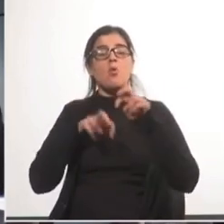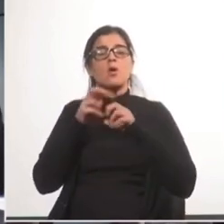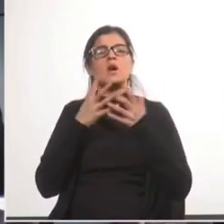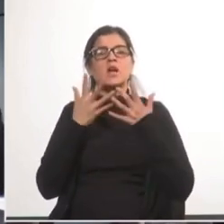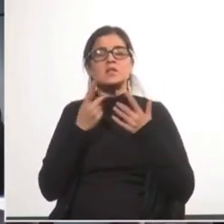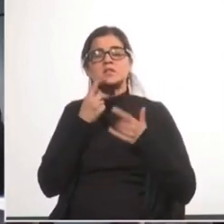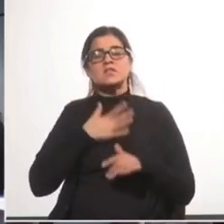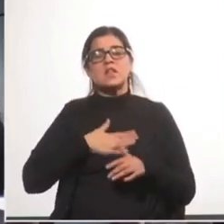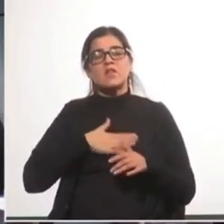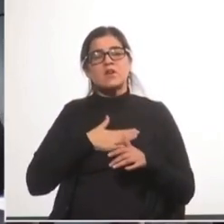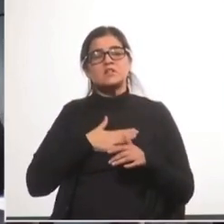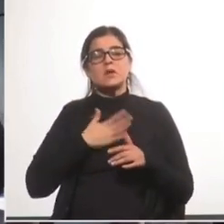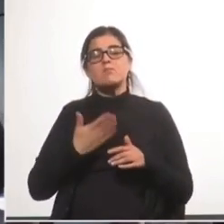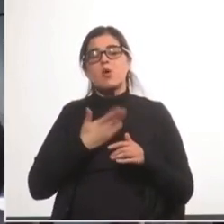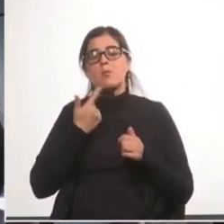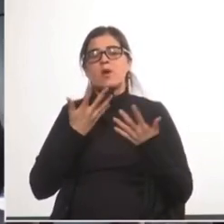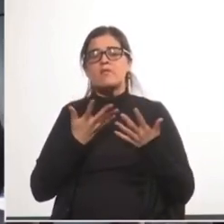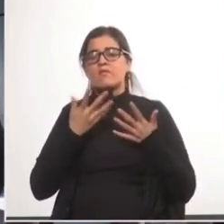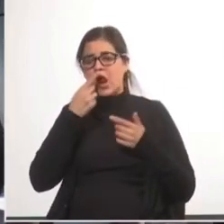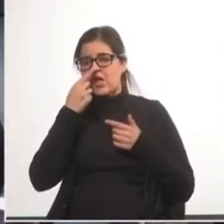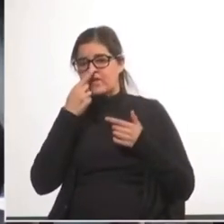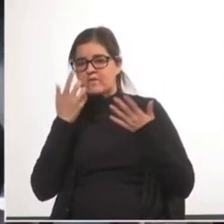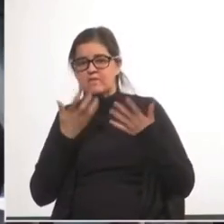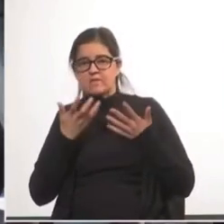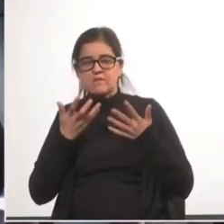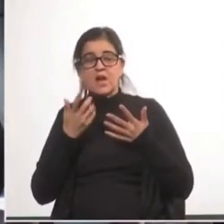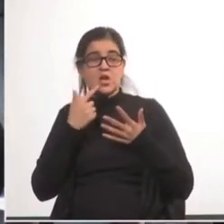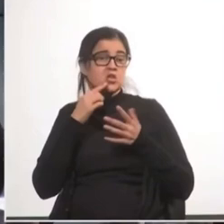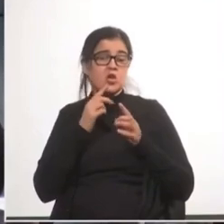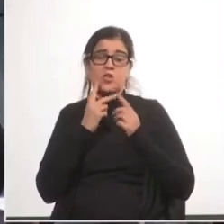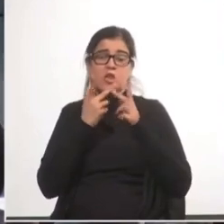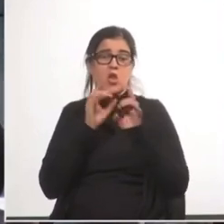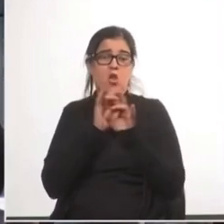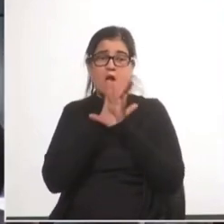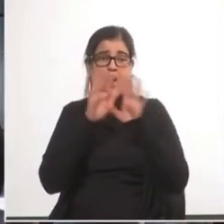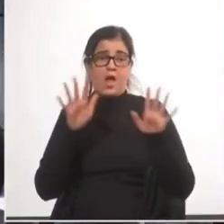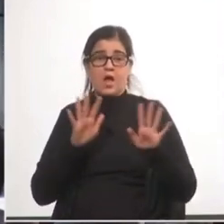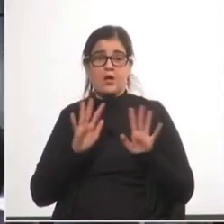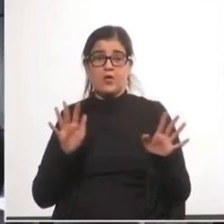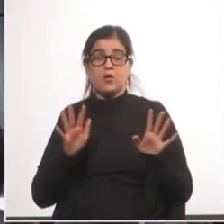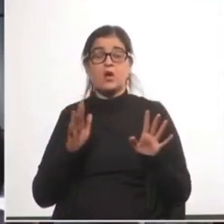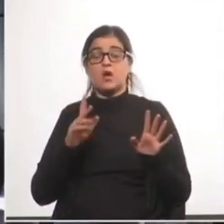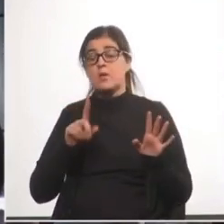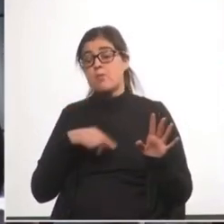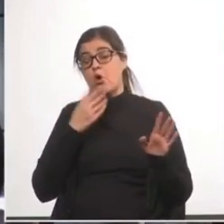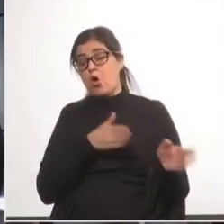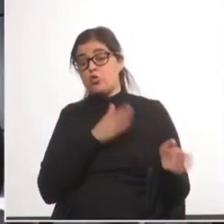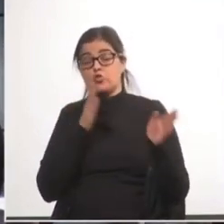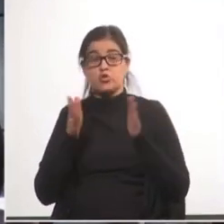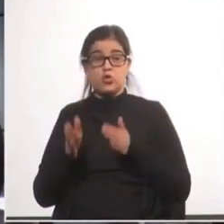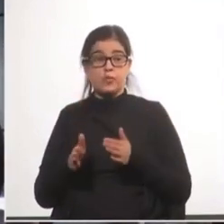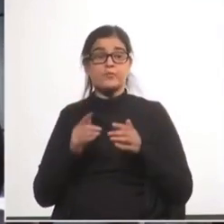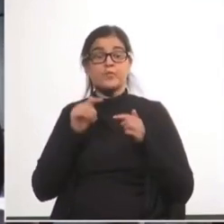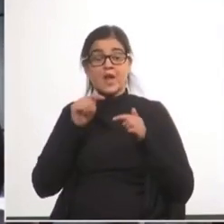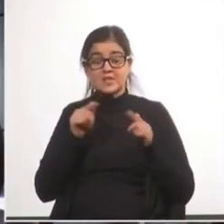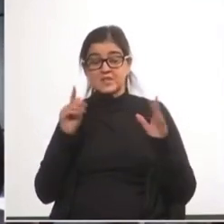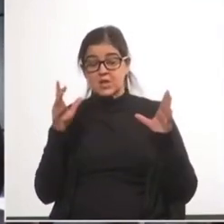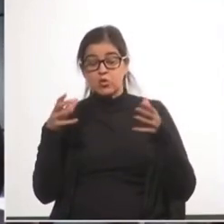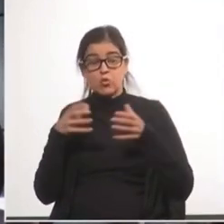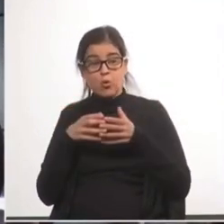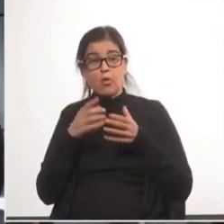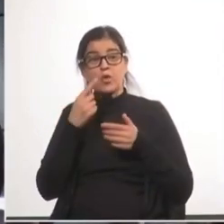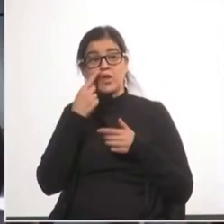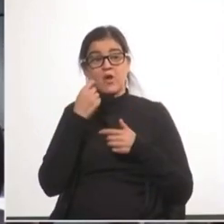es satisfacer sus propios intereses. Y lo dijeron claramente. Y por otro lado, ese grupo